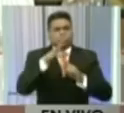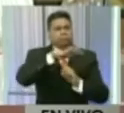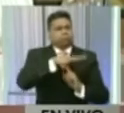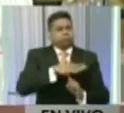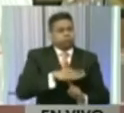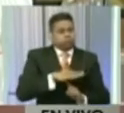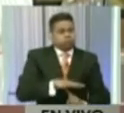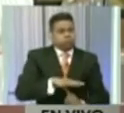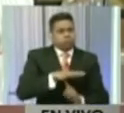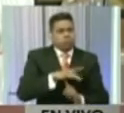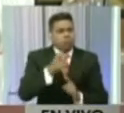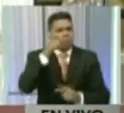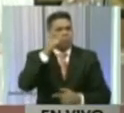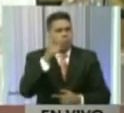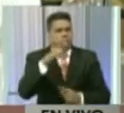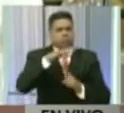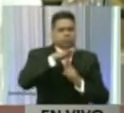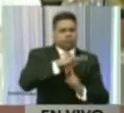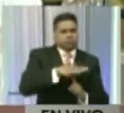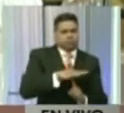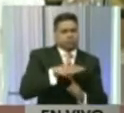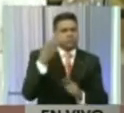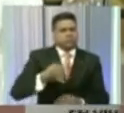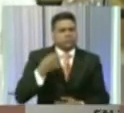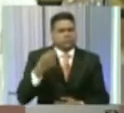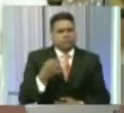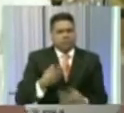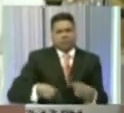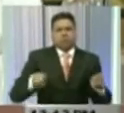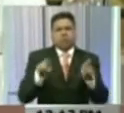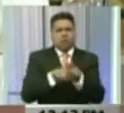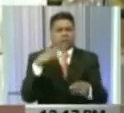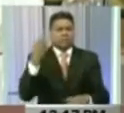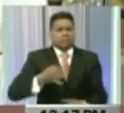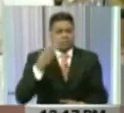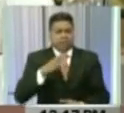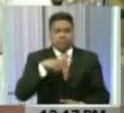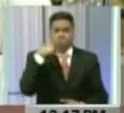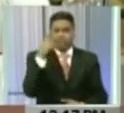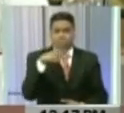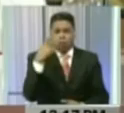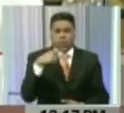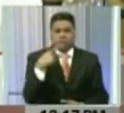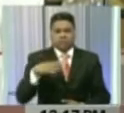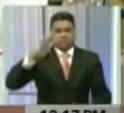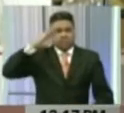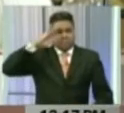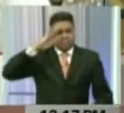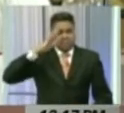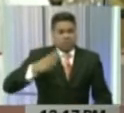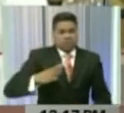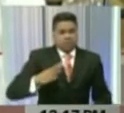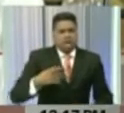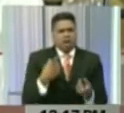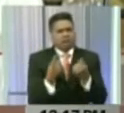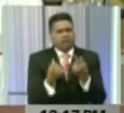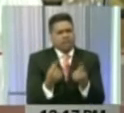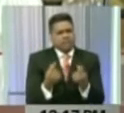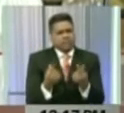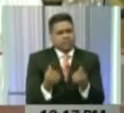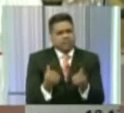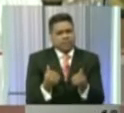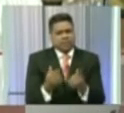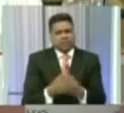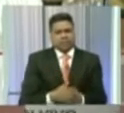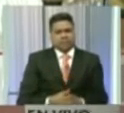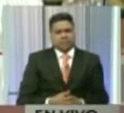otros. Y que así como hay una dominación política, militar, financiera,